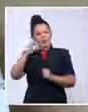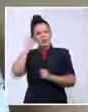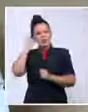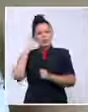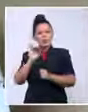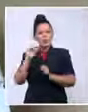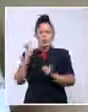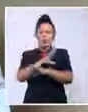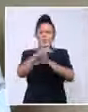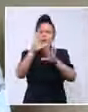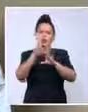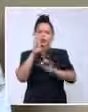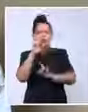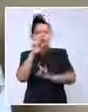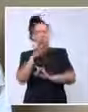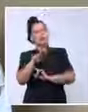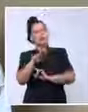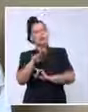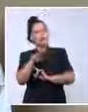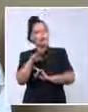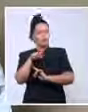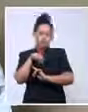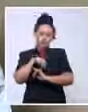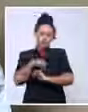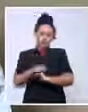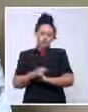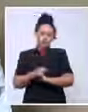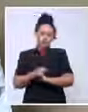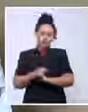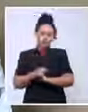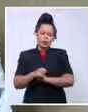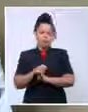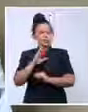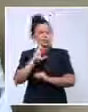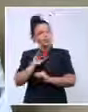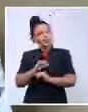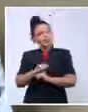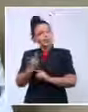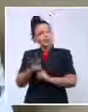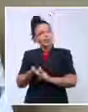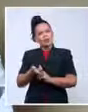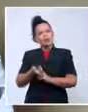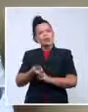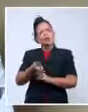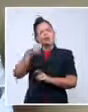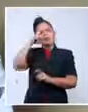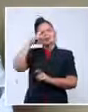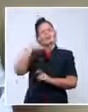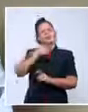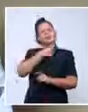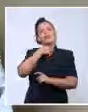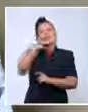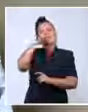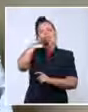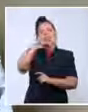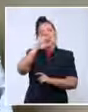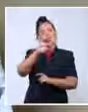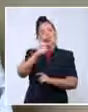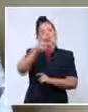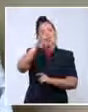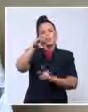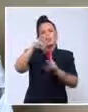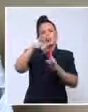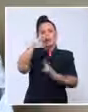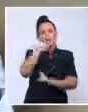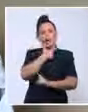dijo androide después se decía la maestra señorita señorita esto es para ti esas palabras yo la tengo en la mente y